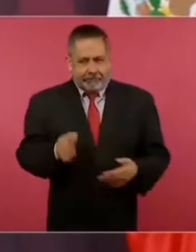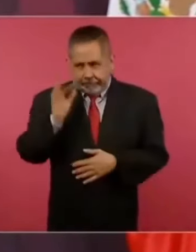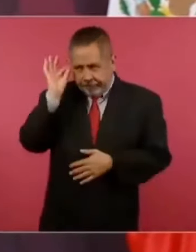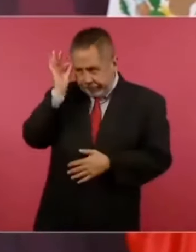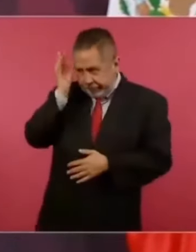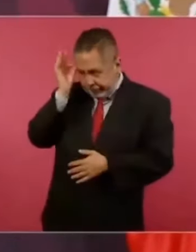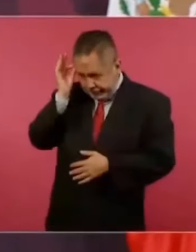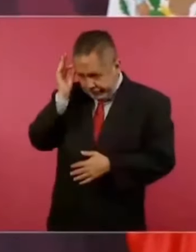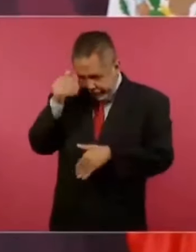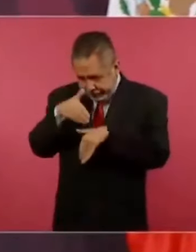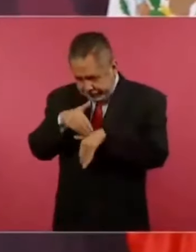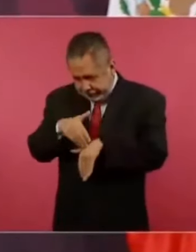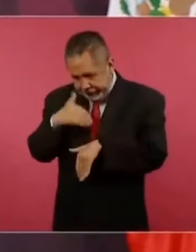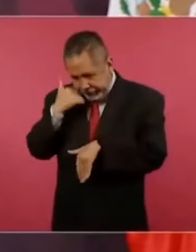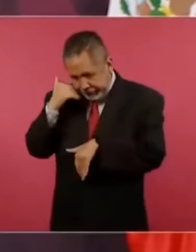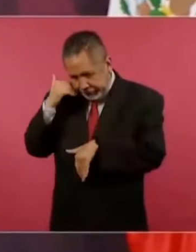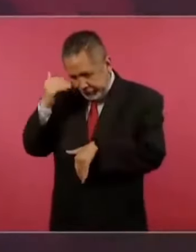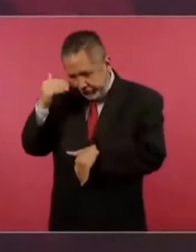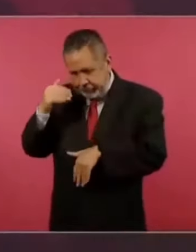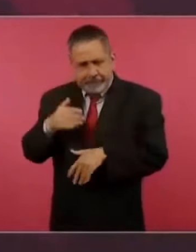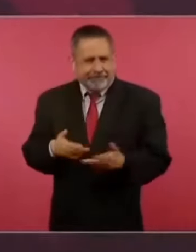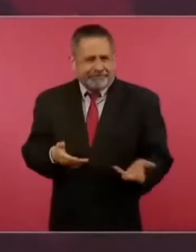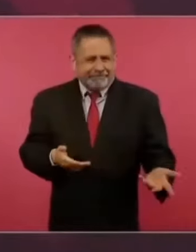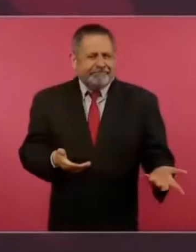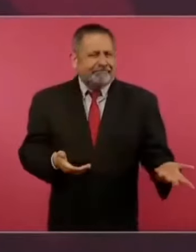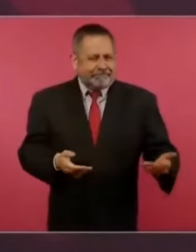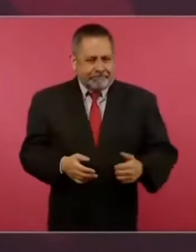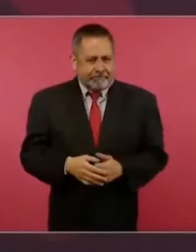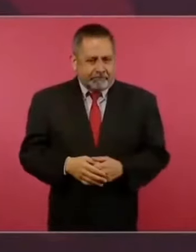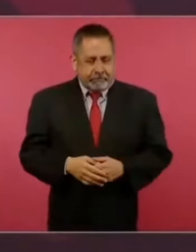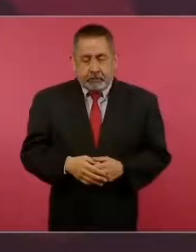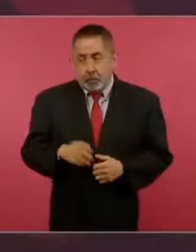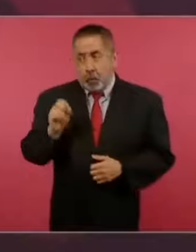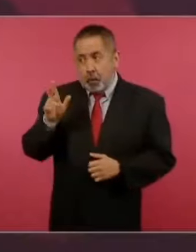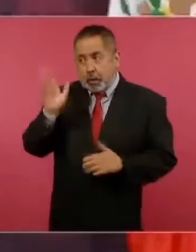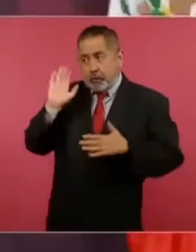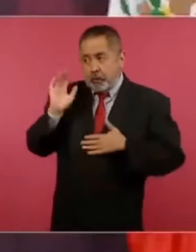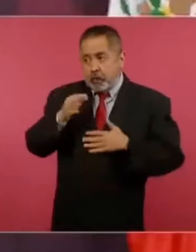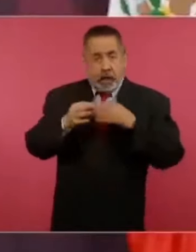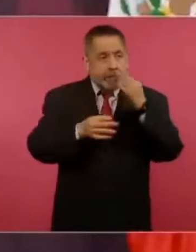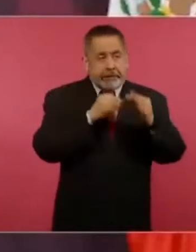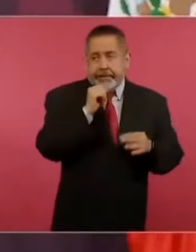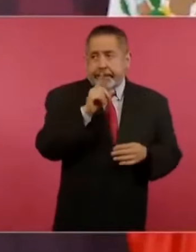serviciales, afanositos, a comprometerse,